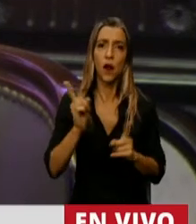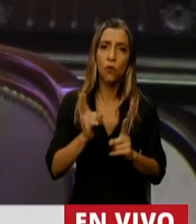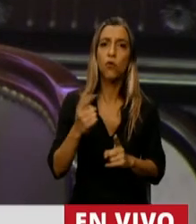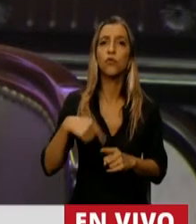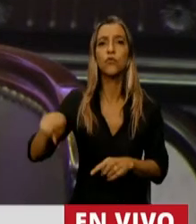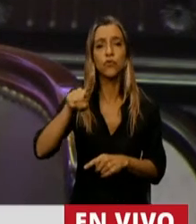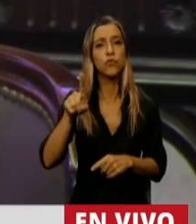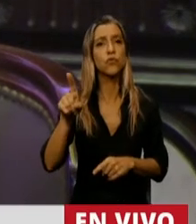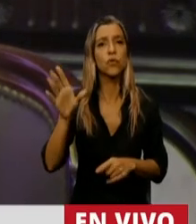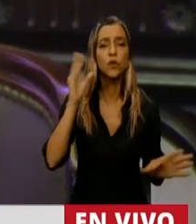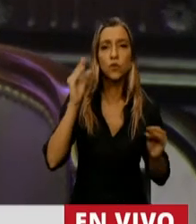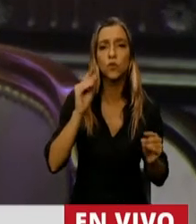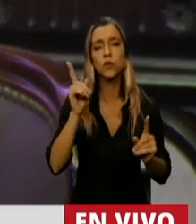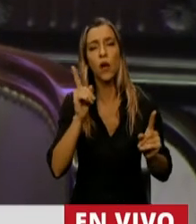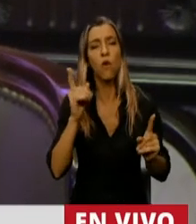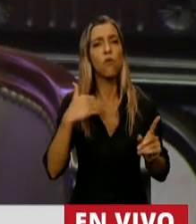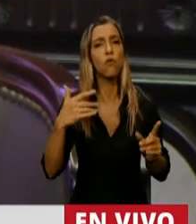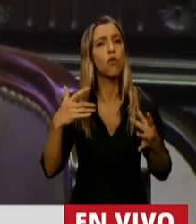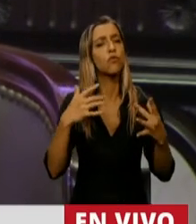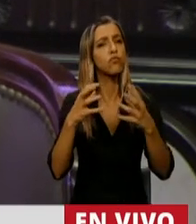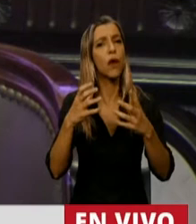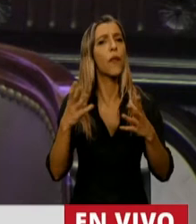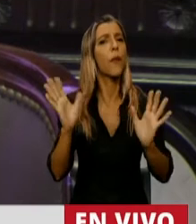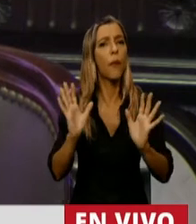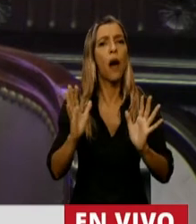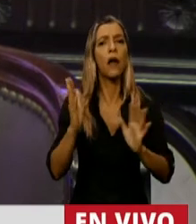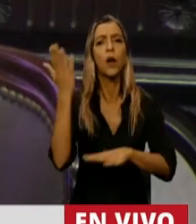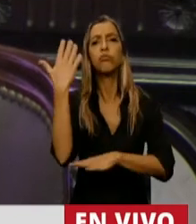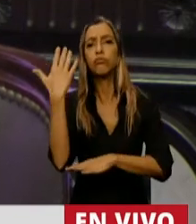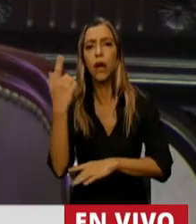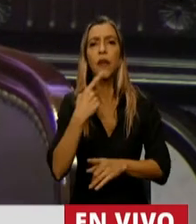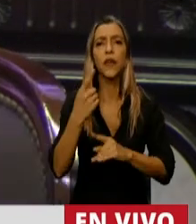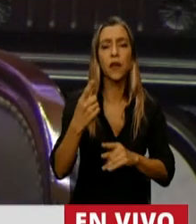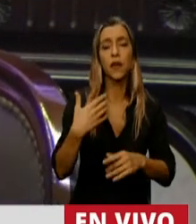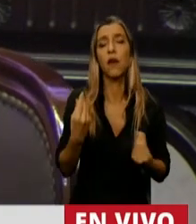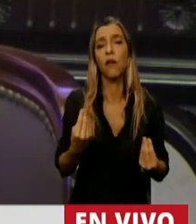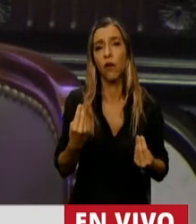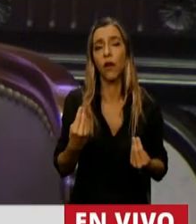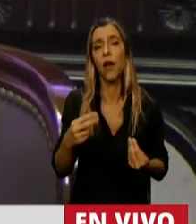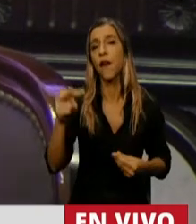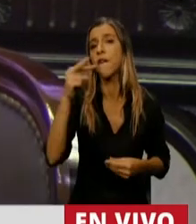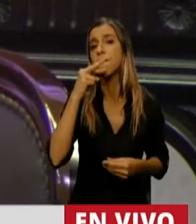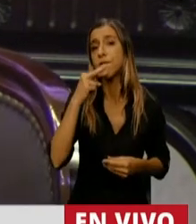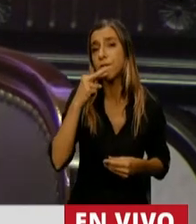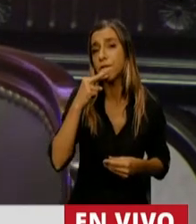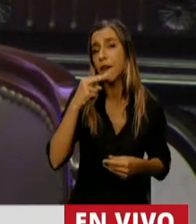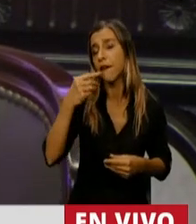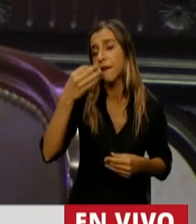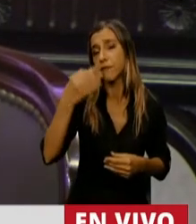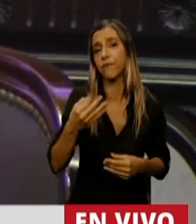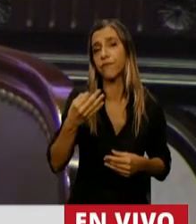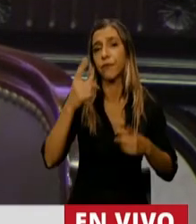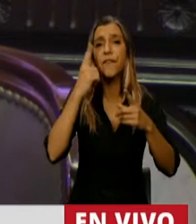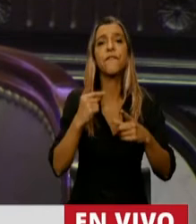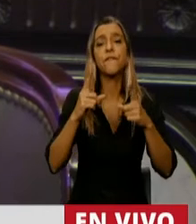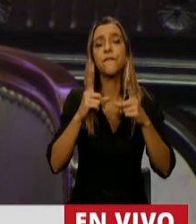la introducción al debate del presidente de nuestro interbloque, el viernes es una fecha histórica para nosotros, una fecha